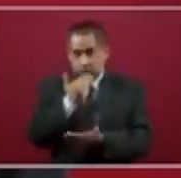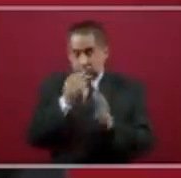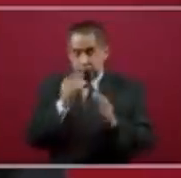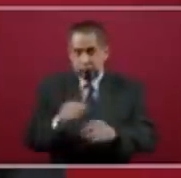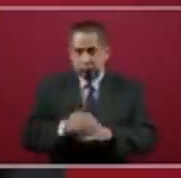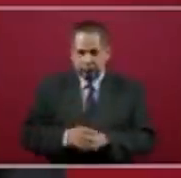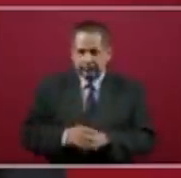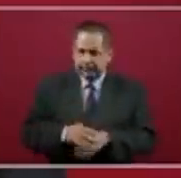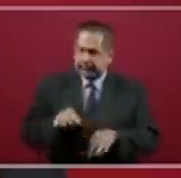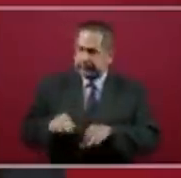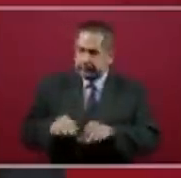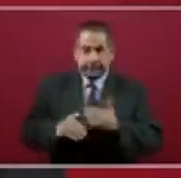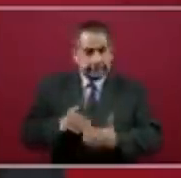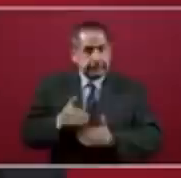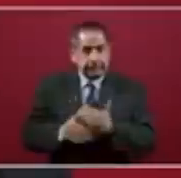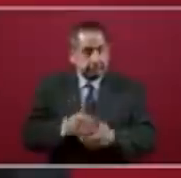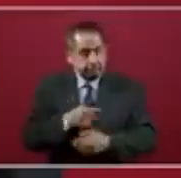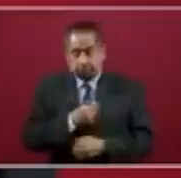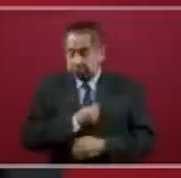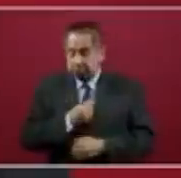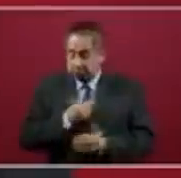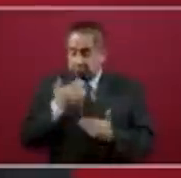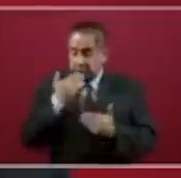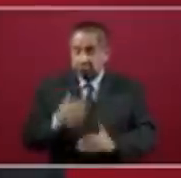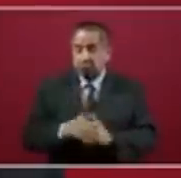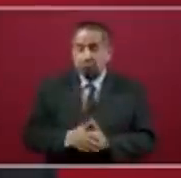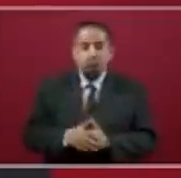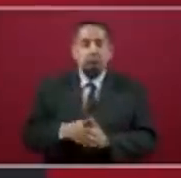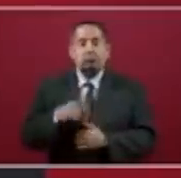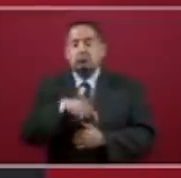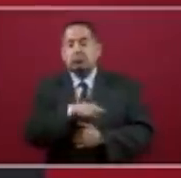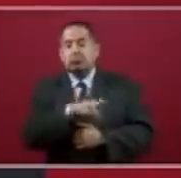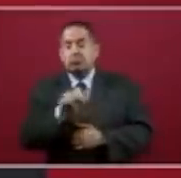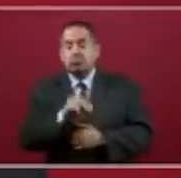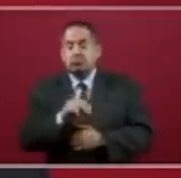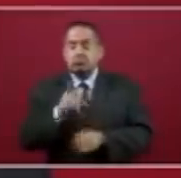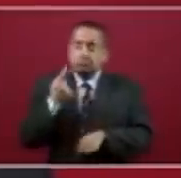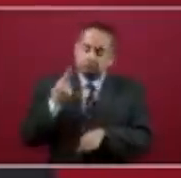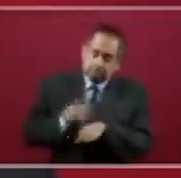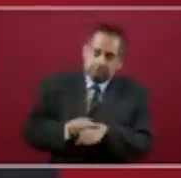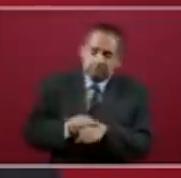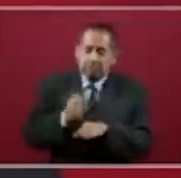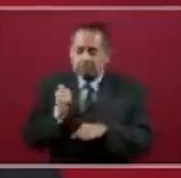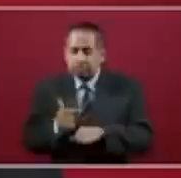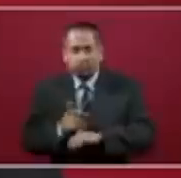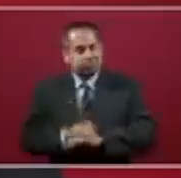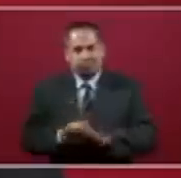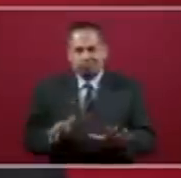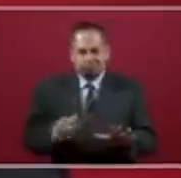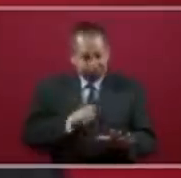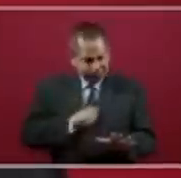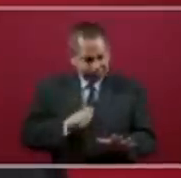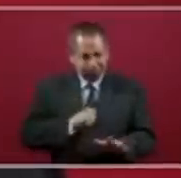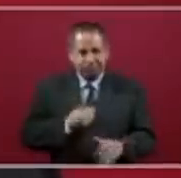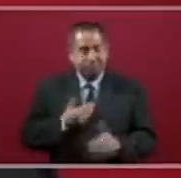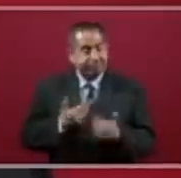el ritmo, no se han enfermado,